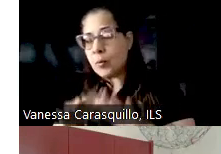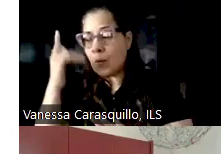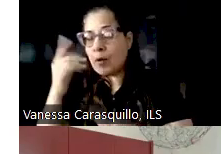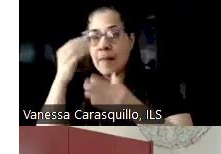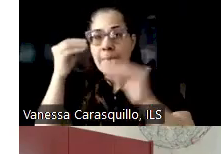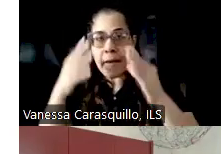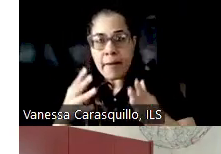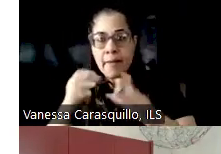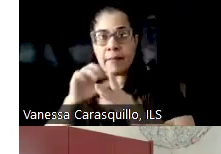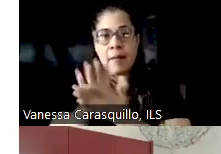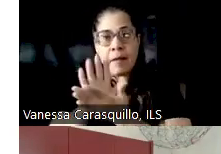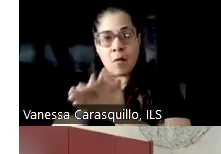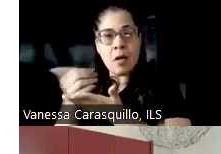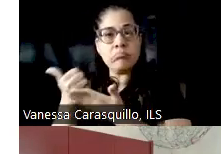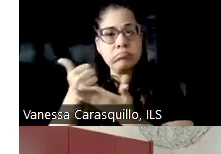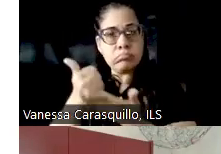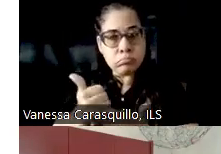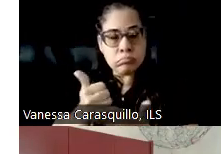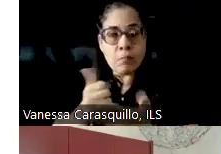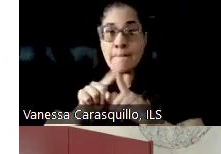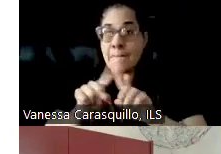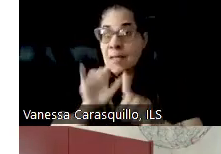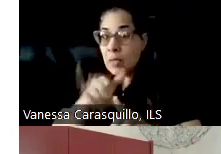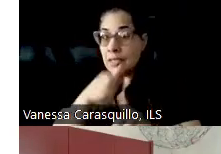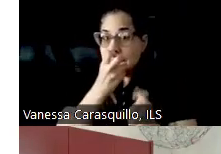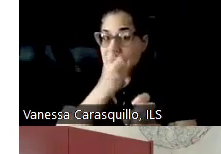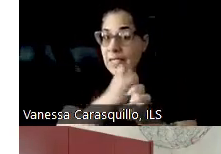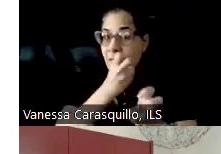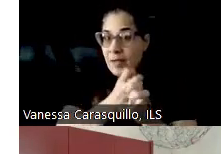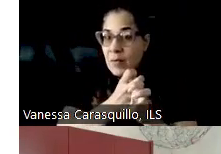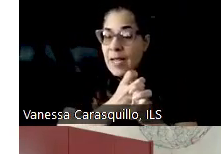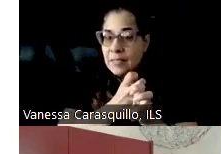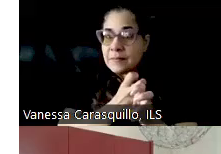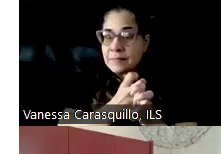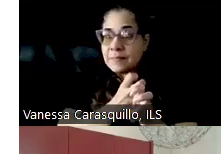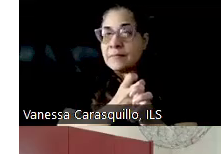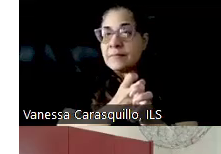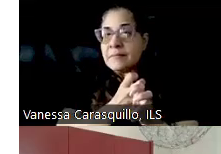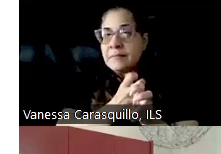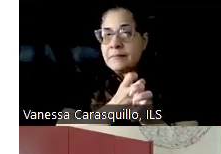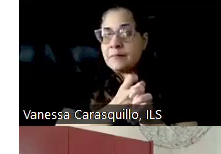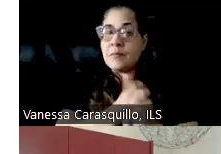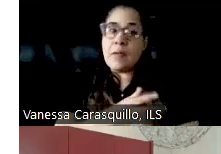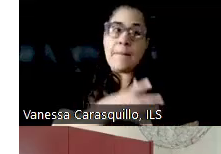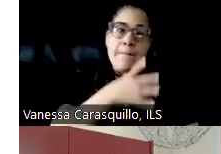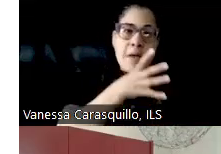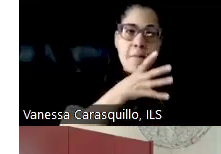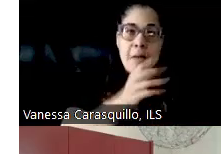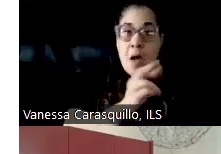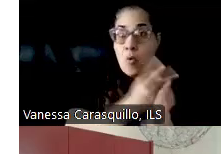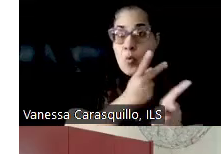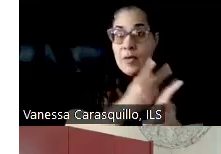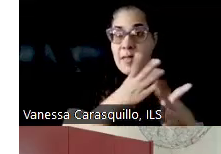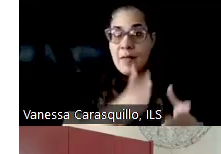cuando ese llanto o esa dificultad de separarse de su mamá o cuidador